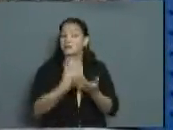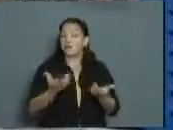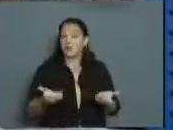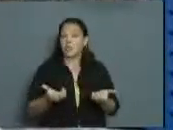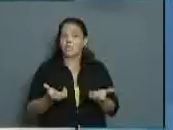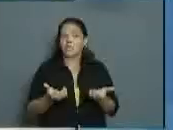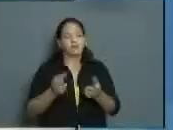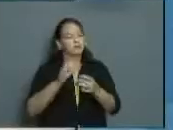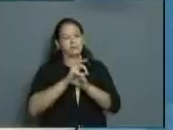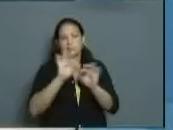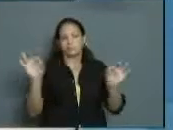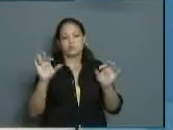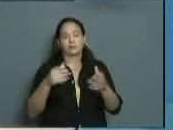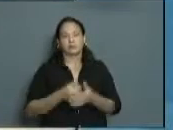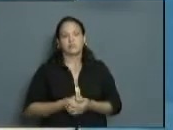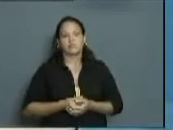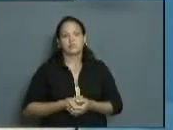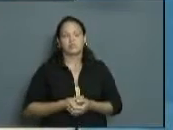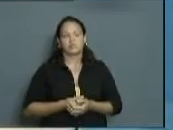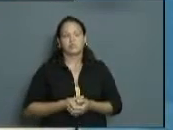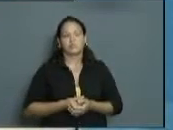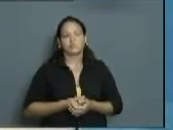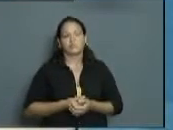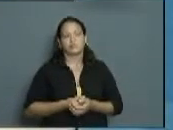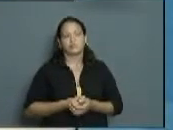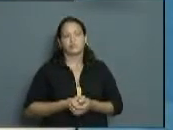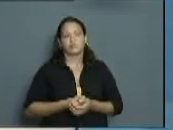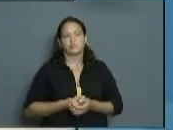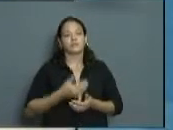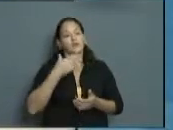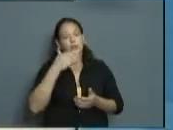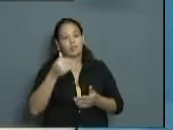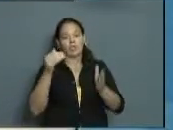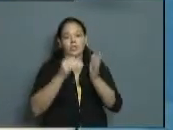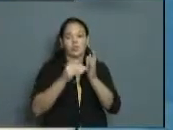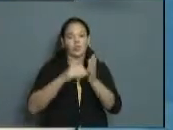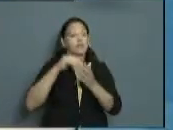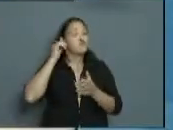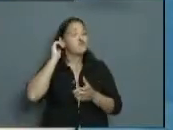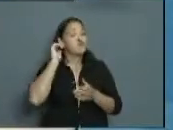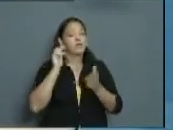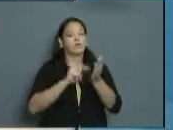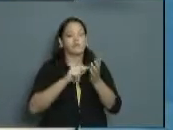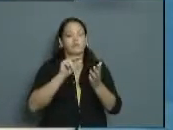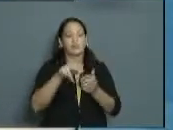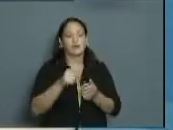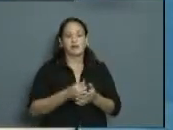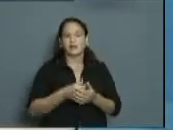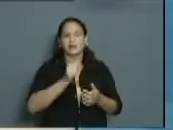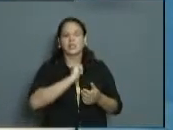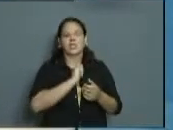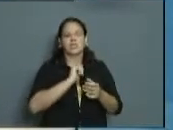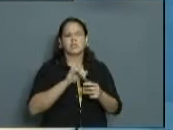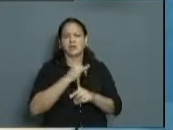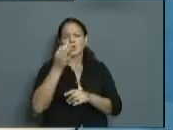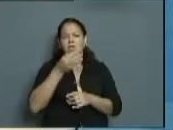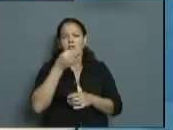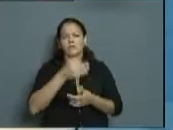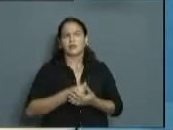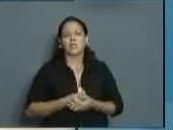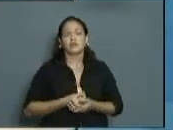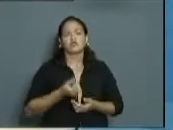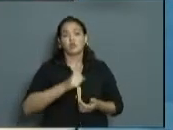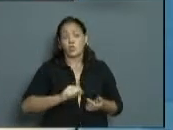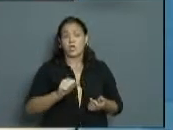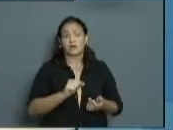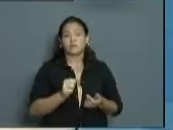tenemos nosotros hoy. Dice por acá la amiga Reina, dice: buenas tardes, quisiera preguntar a los especialistas en el estudio. Dice que su